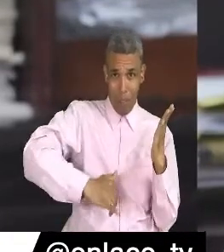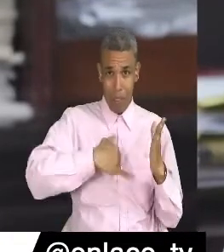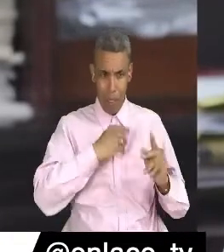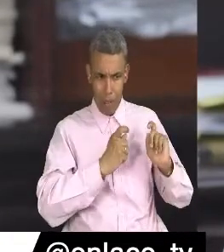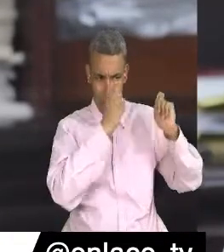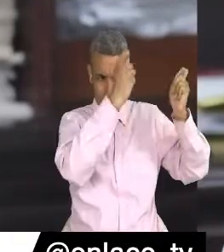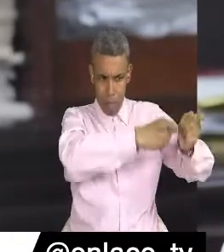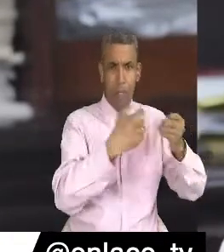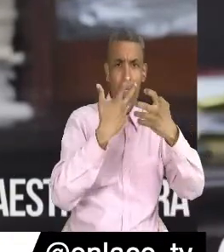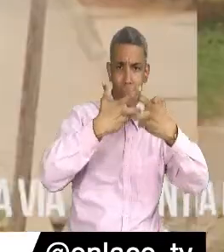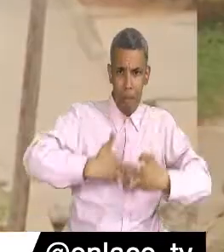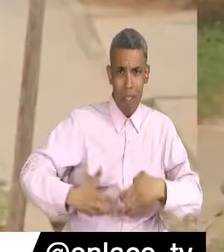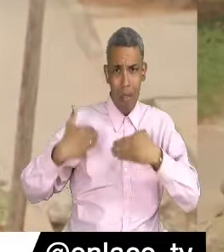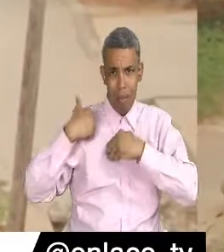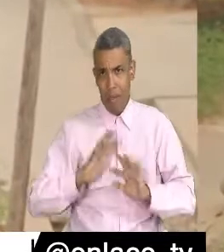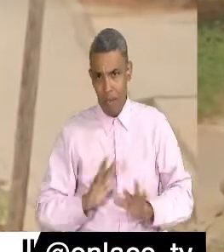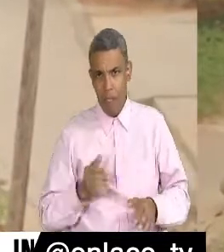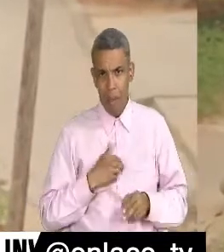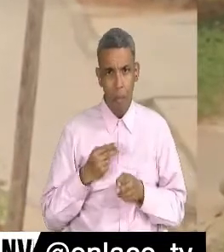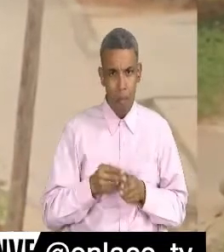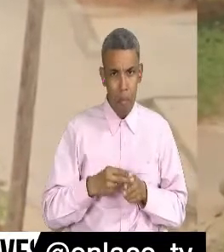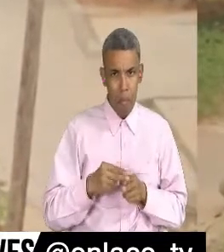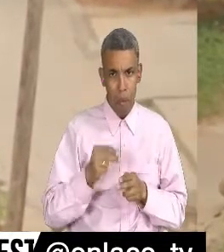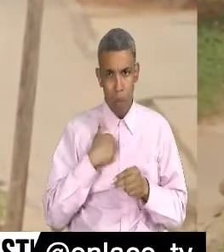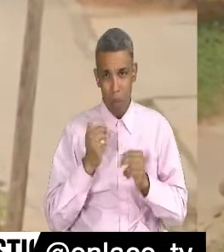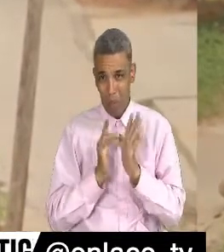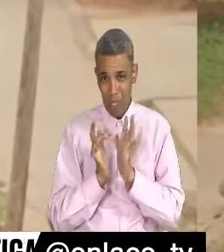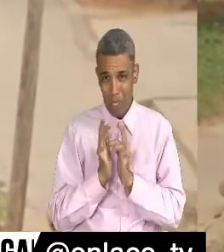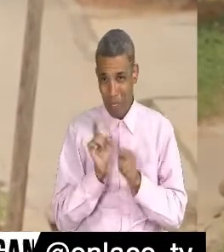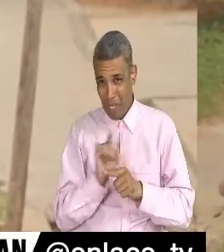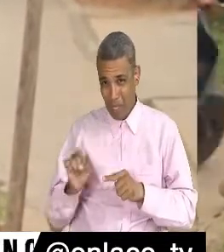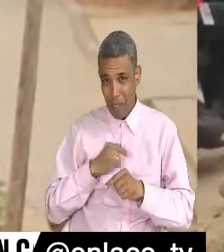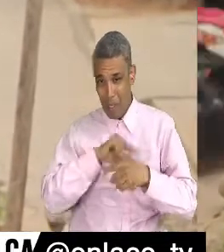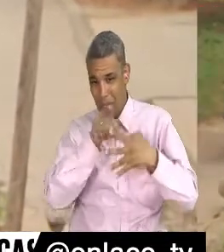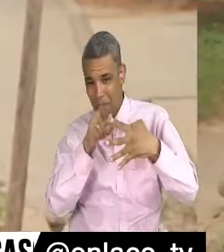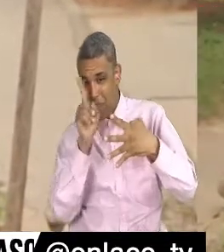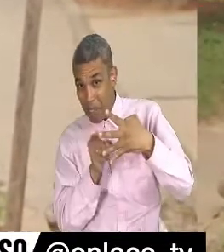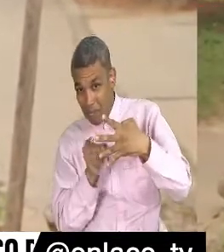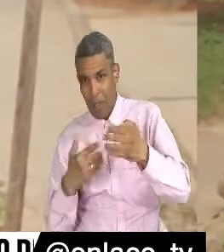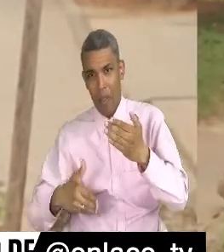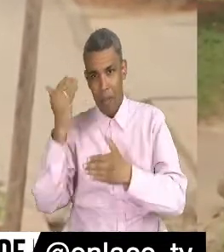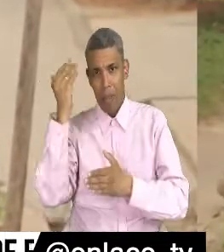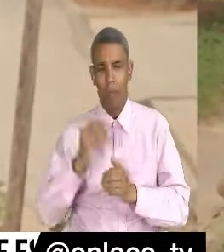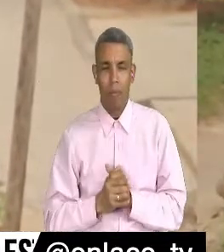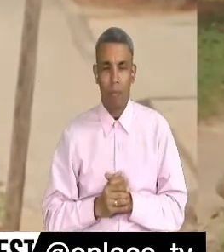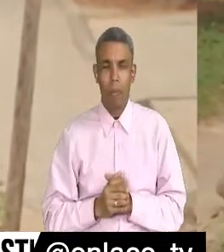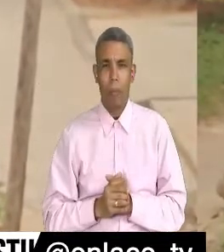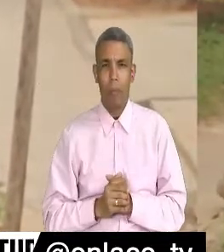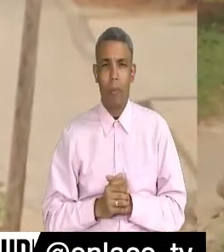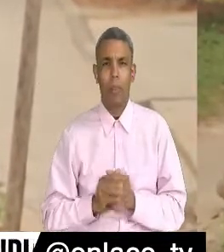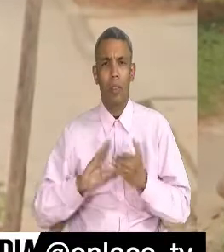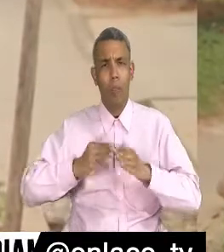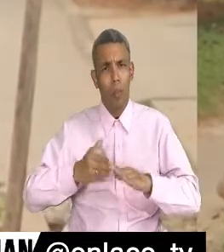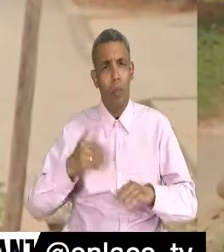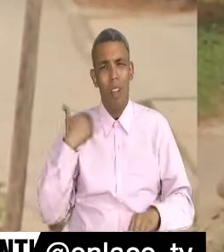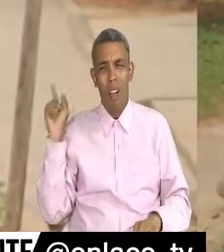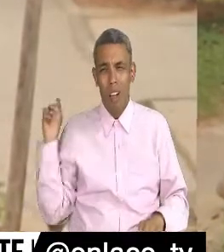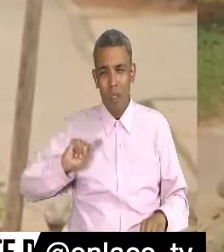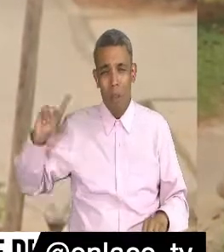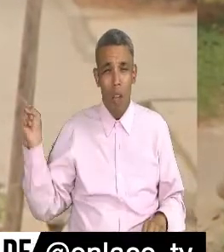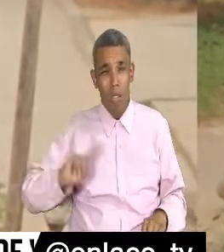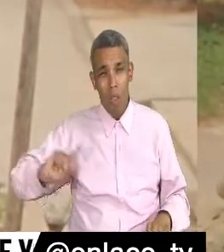esta es de las prioritarias a atender. Lo cierto es que hace más de un año la comunidad de la Transversal 44 ha tenido que convivir con este gigantesco